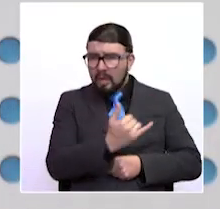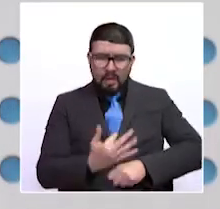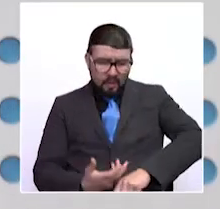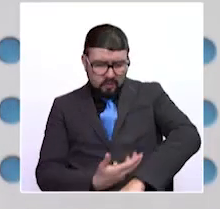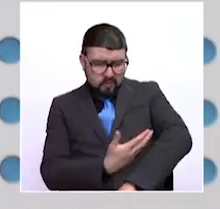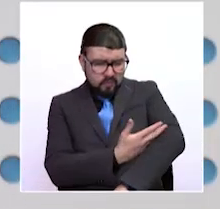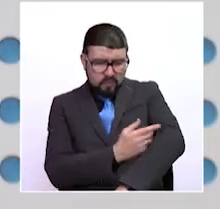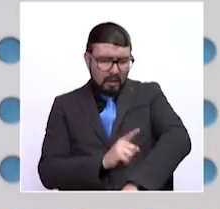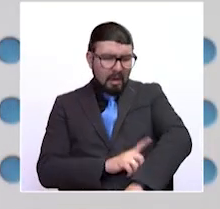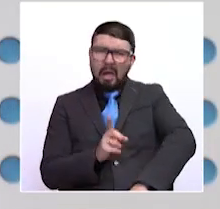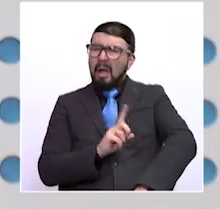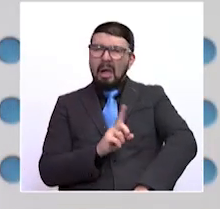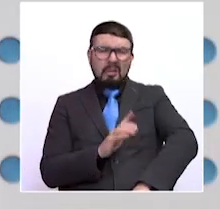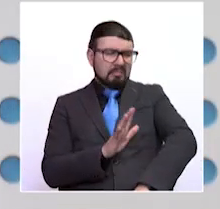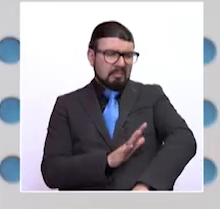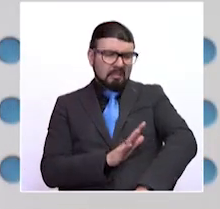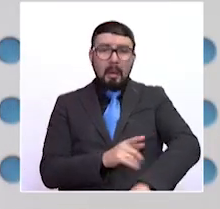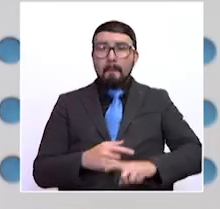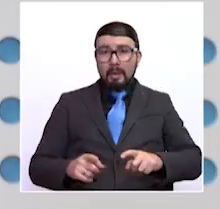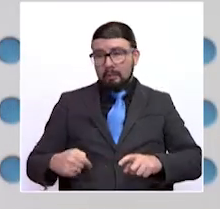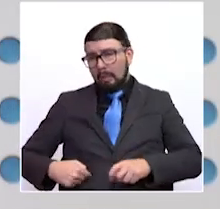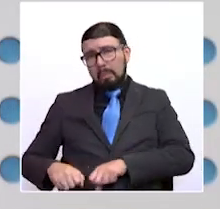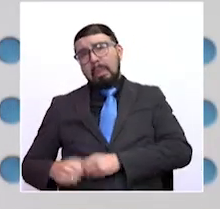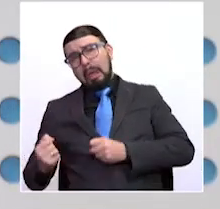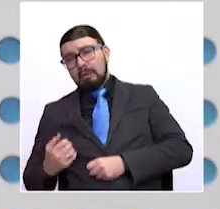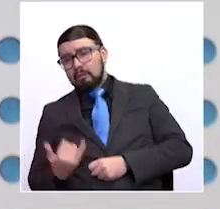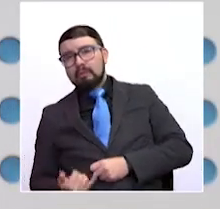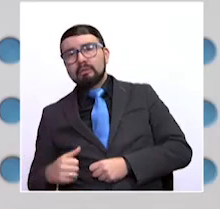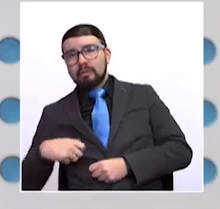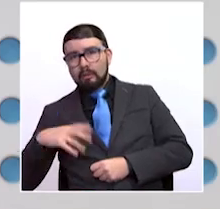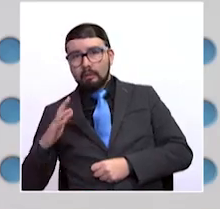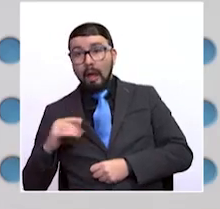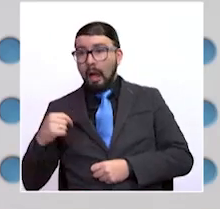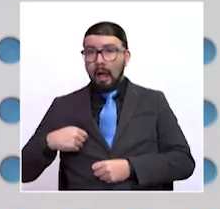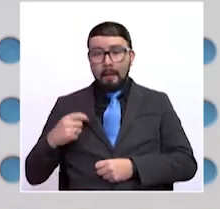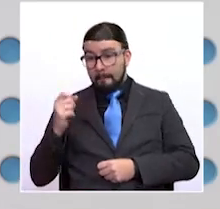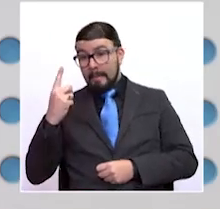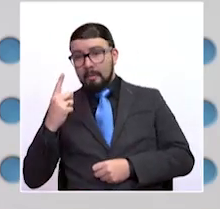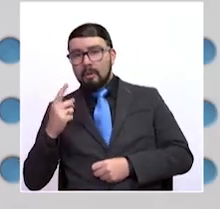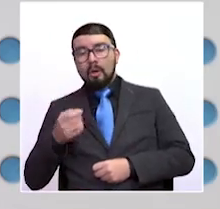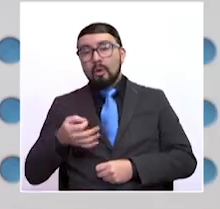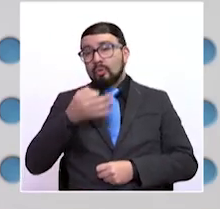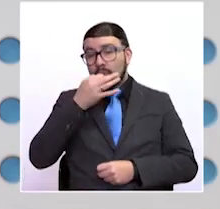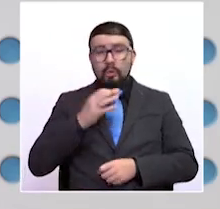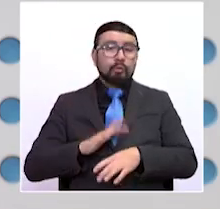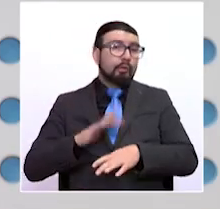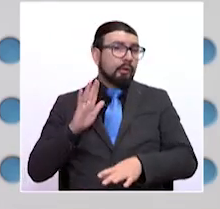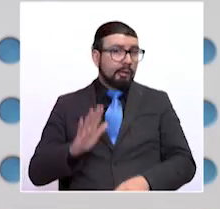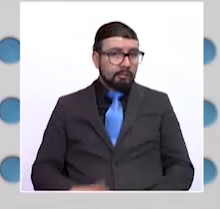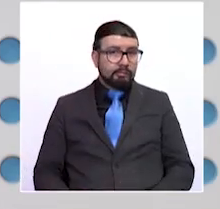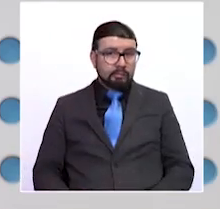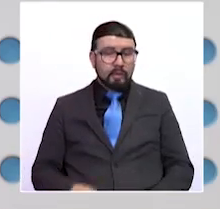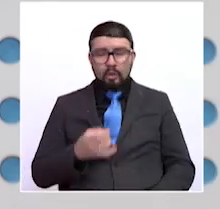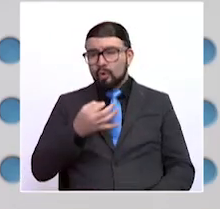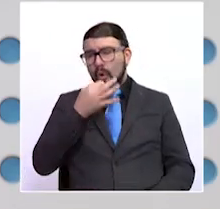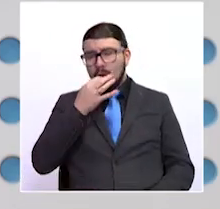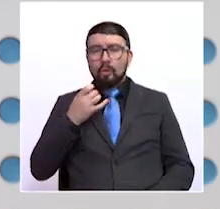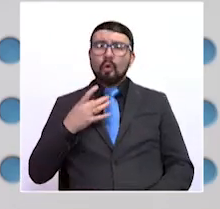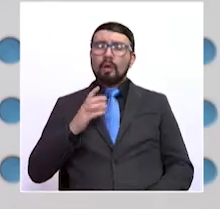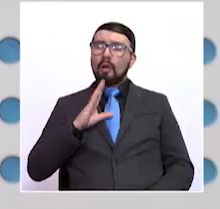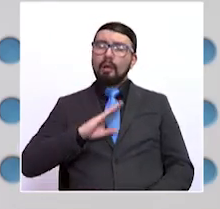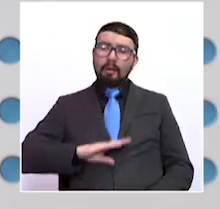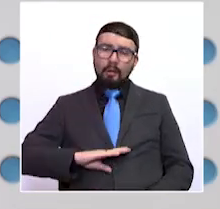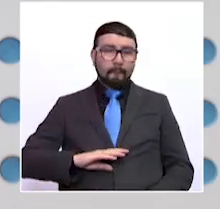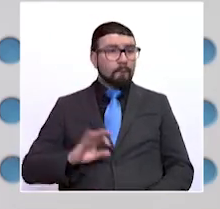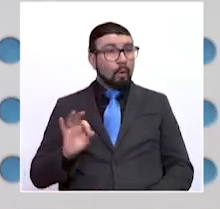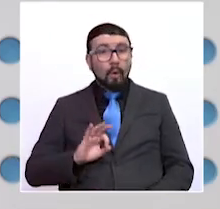quemadura, pero sí de otras lesiones que puede traer. Entonces tenemos que darles un analgésico, preguntarle a la mamá si tiene,